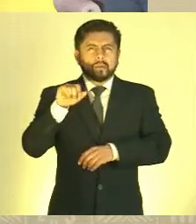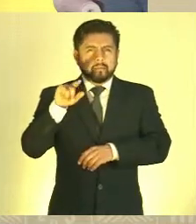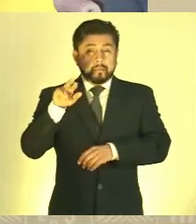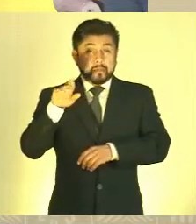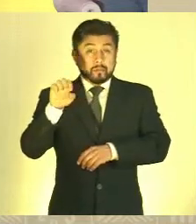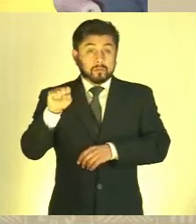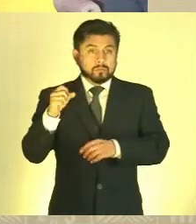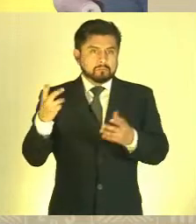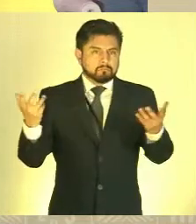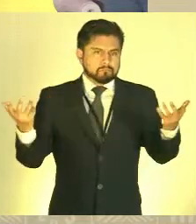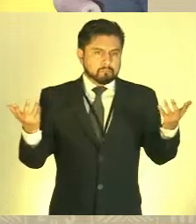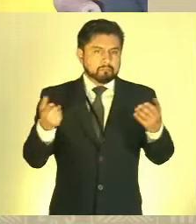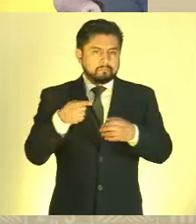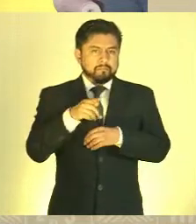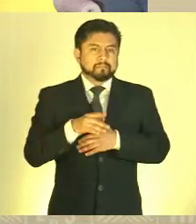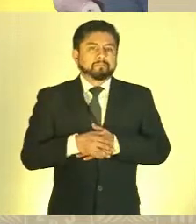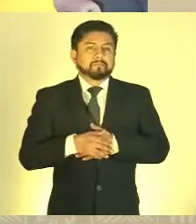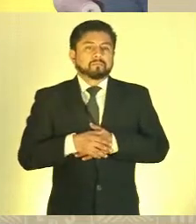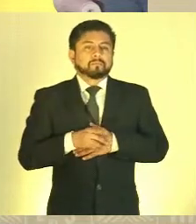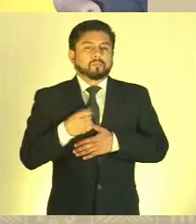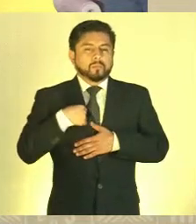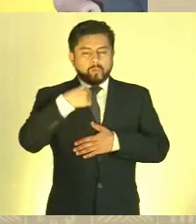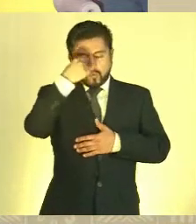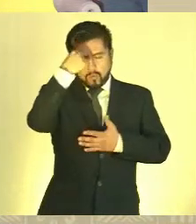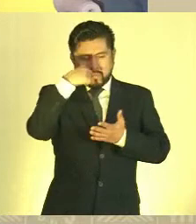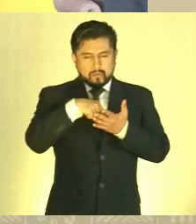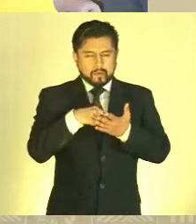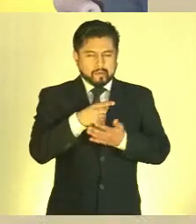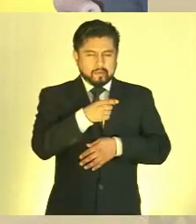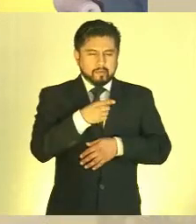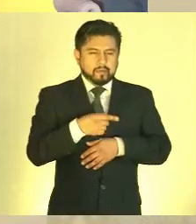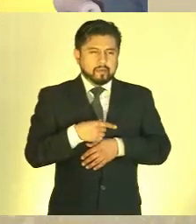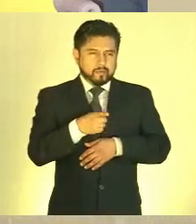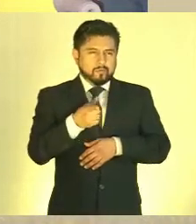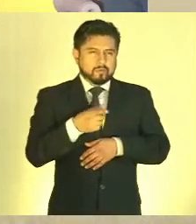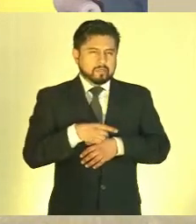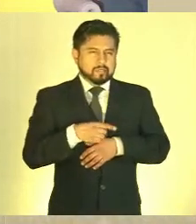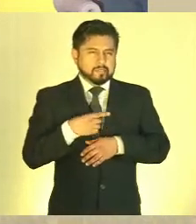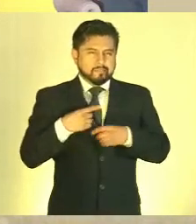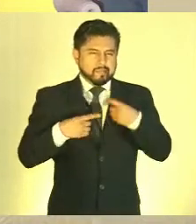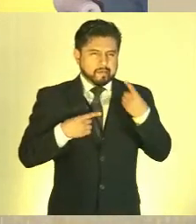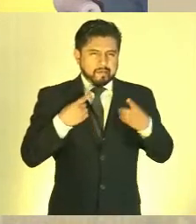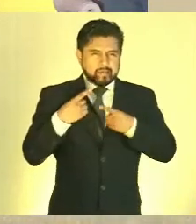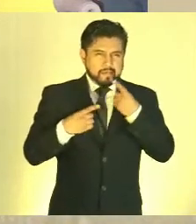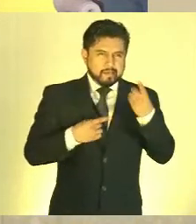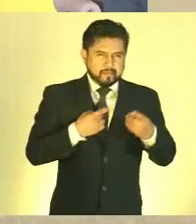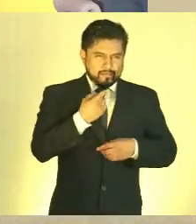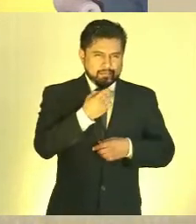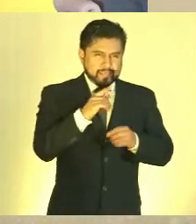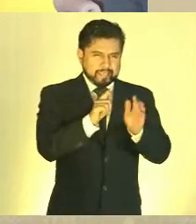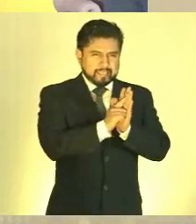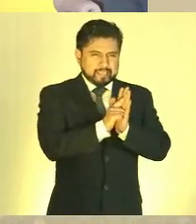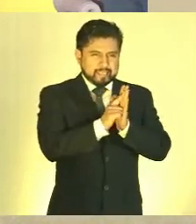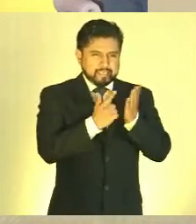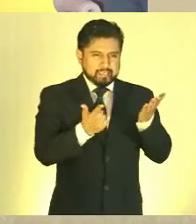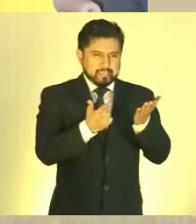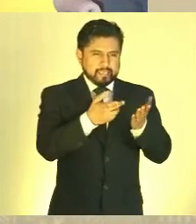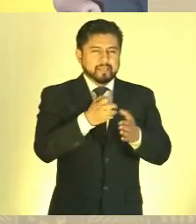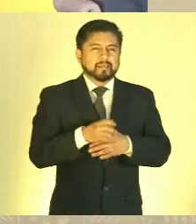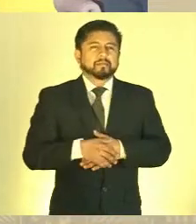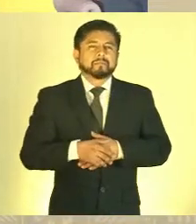uno de los lectores que más van a disfrutar la novela de Bruno va a ser José